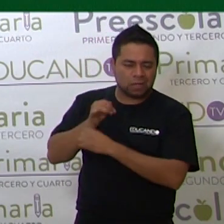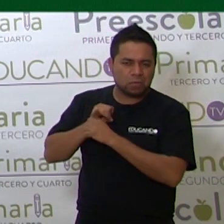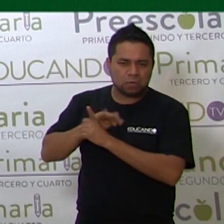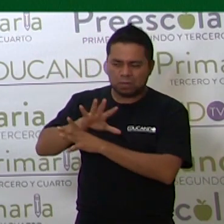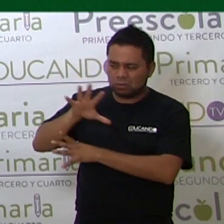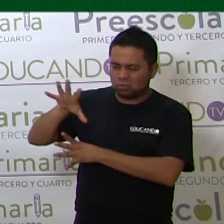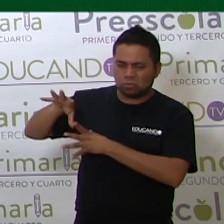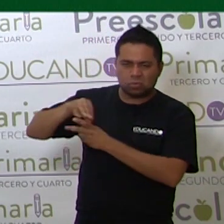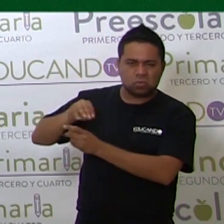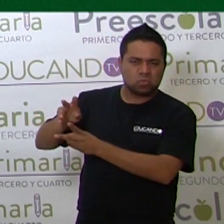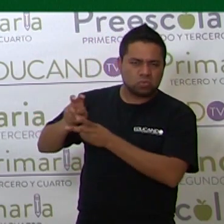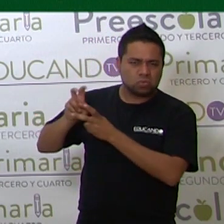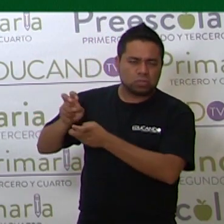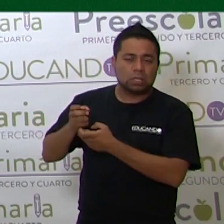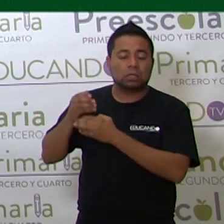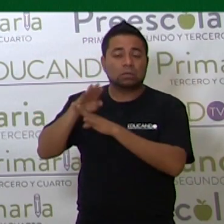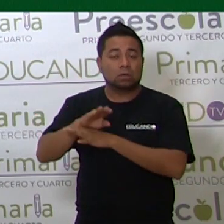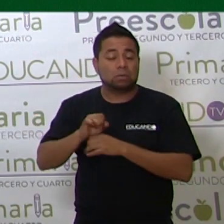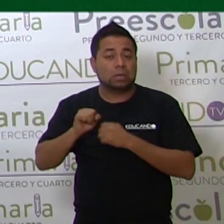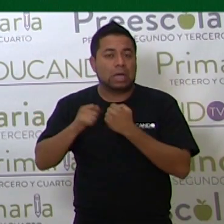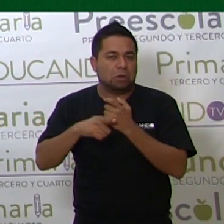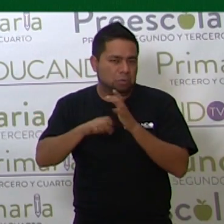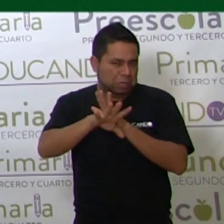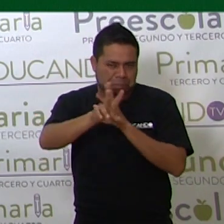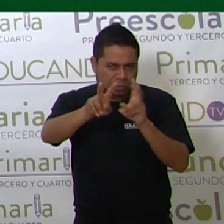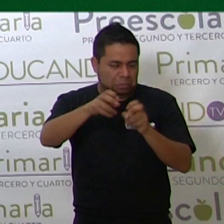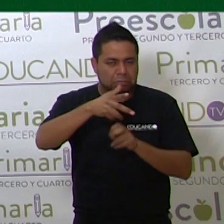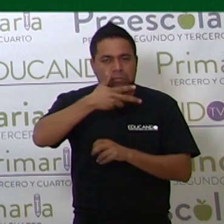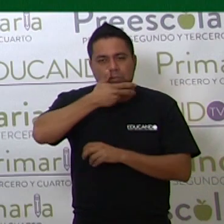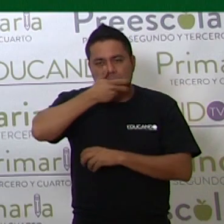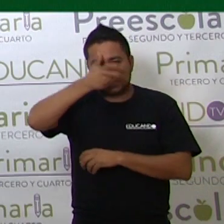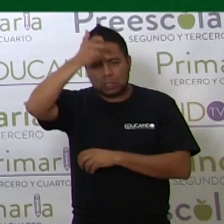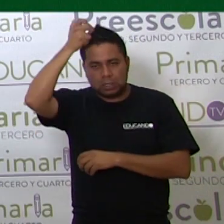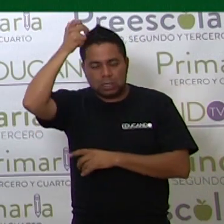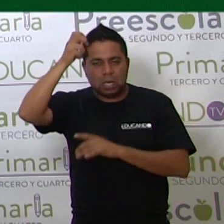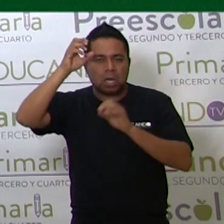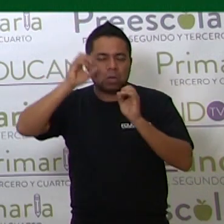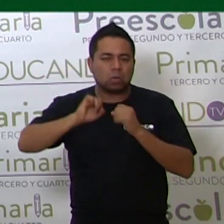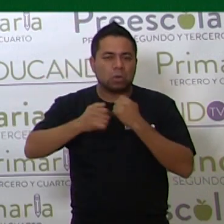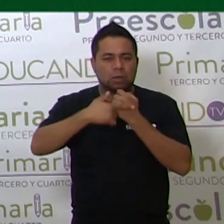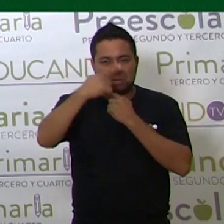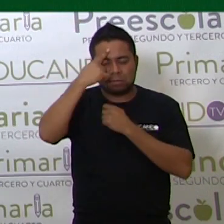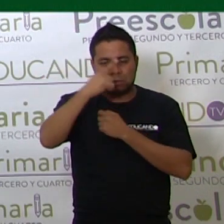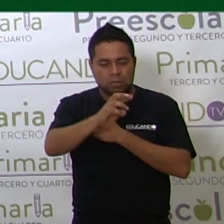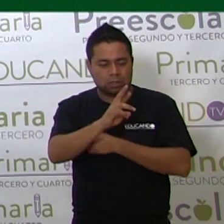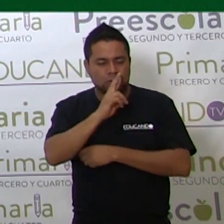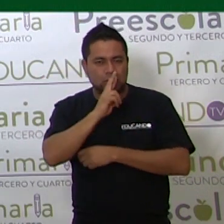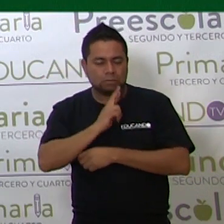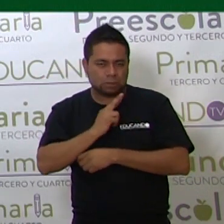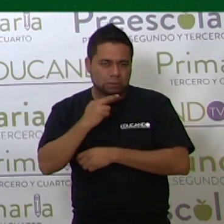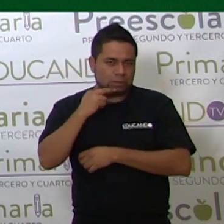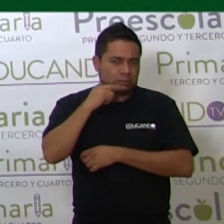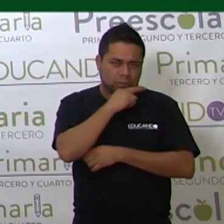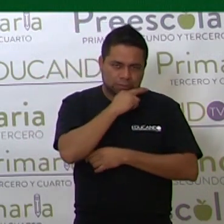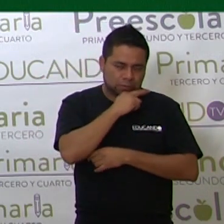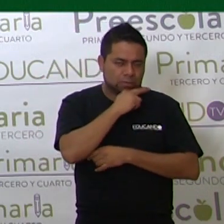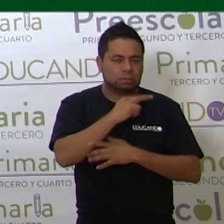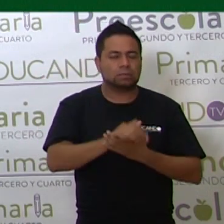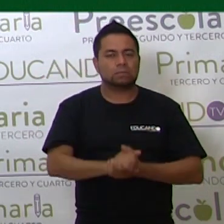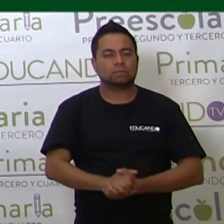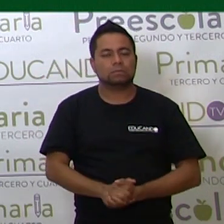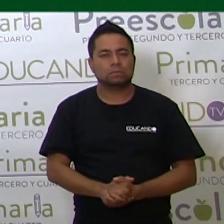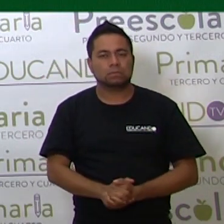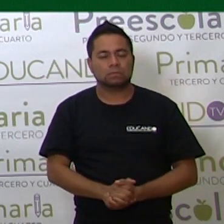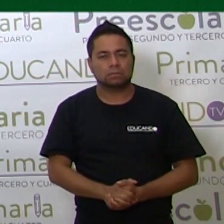de información acerca de un candidato posible y para tener una respuesta e información amplia de